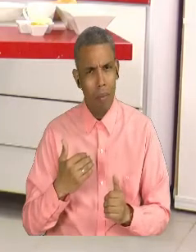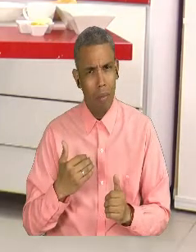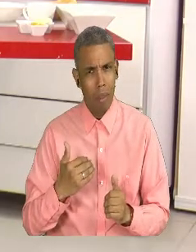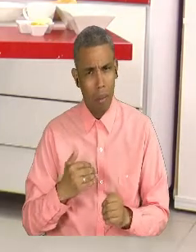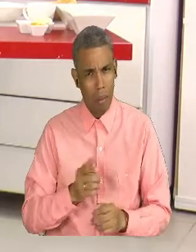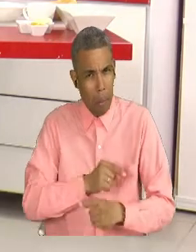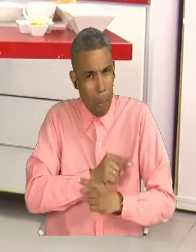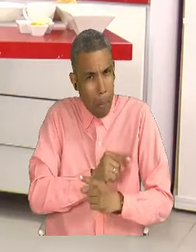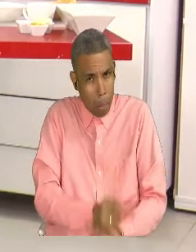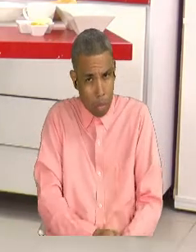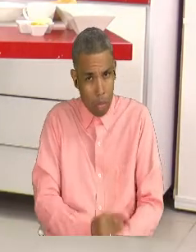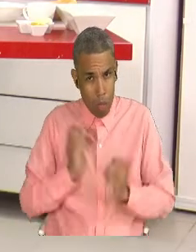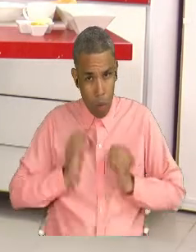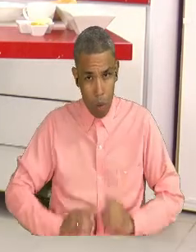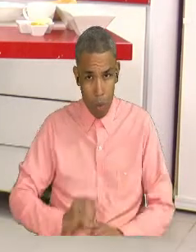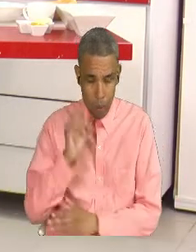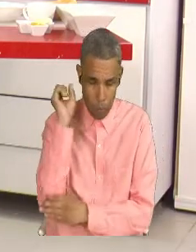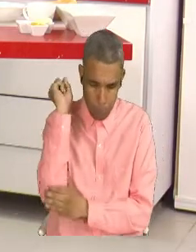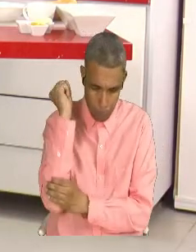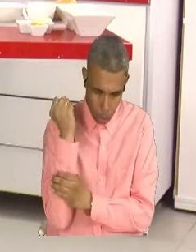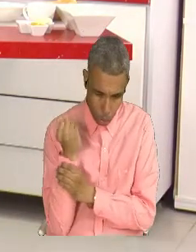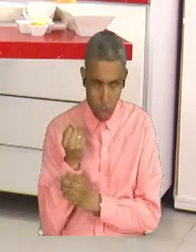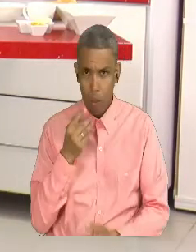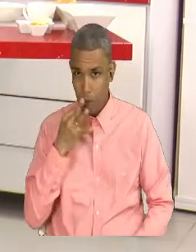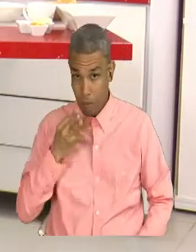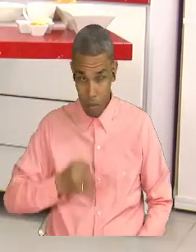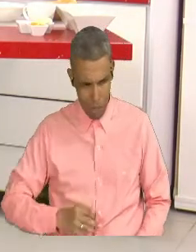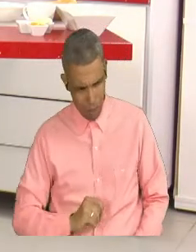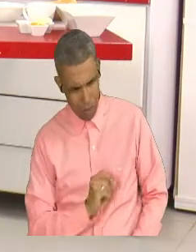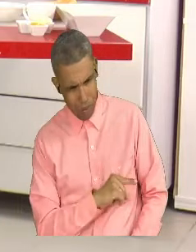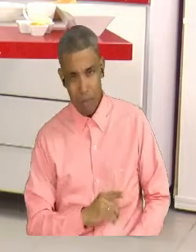es que la dejen débil, lo ajá. que pasa es que son muy